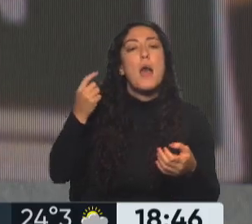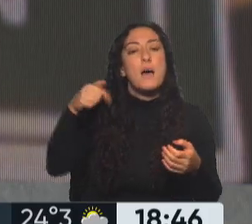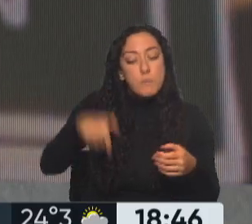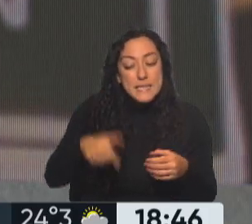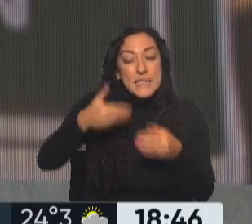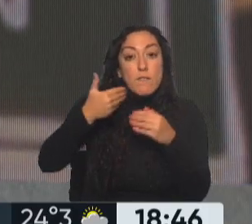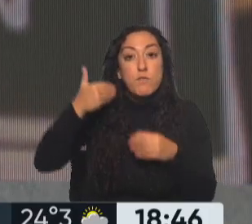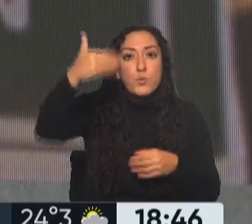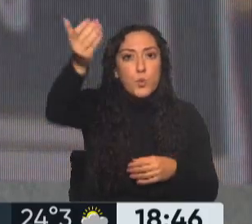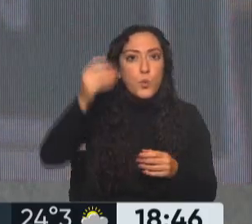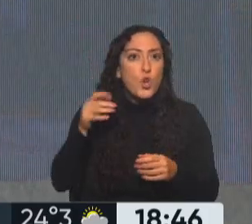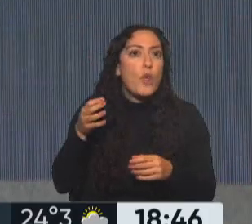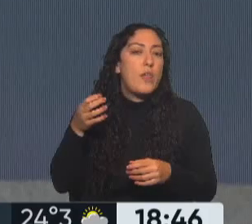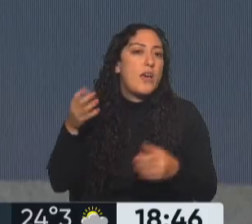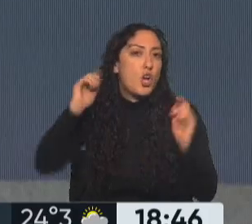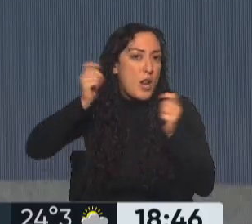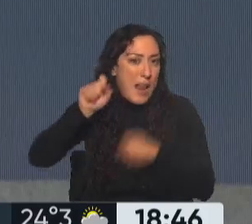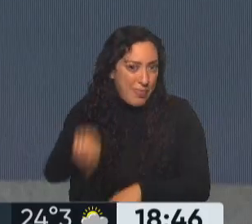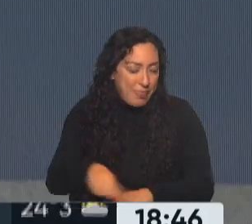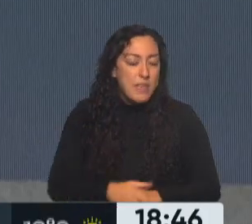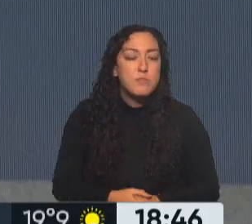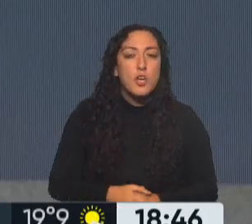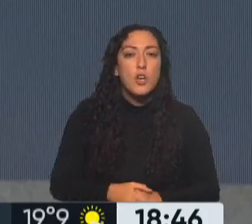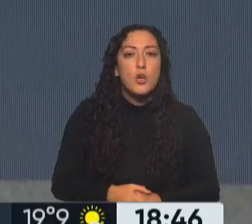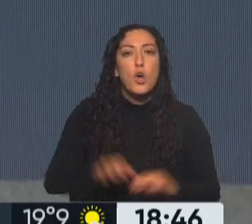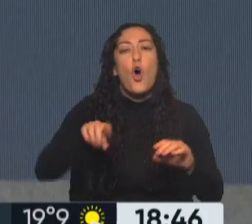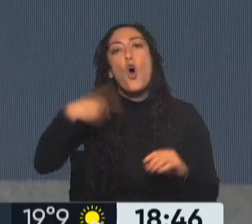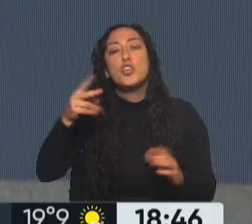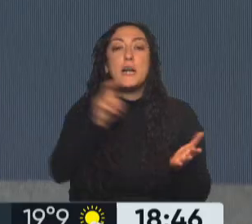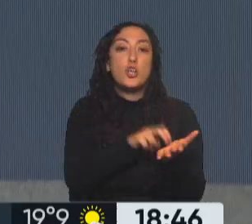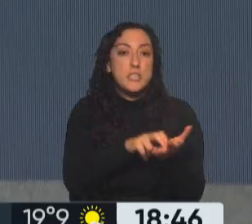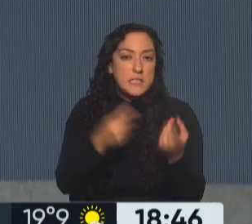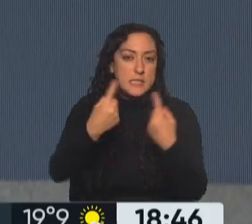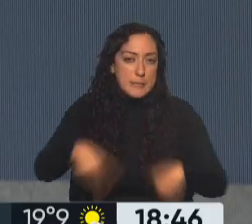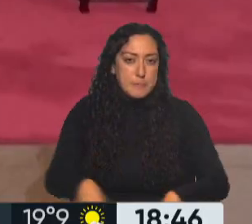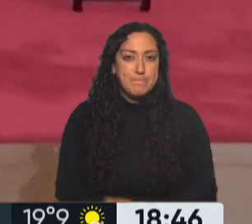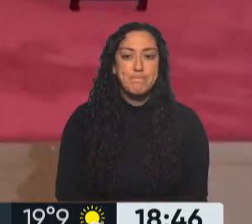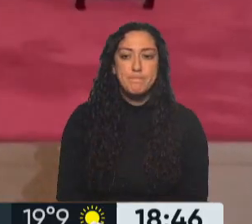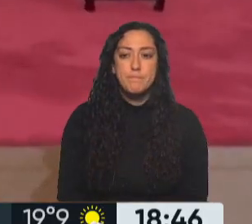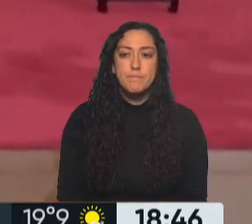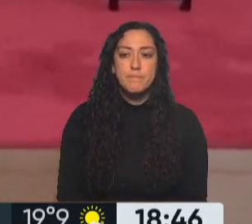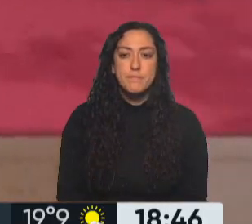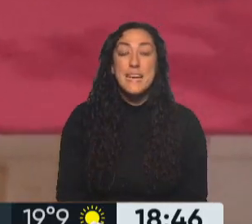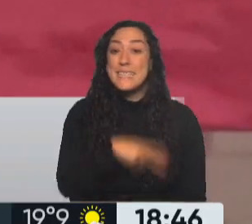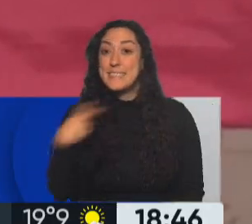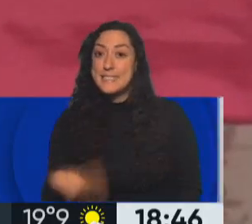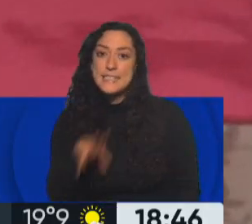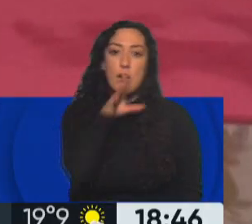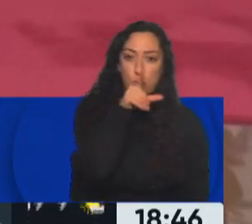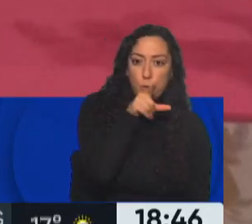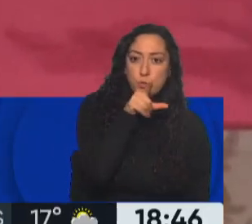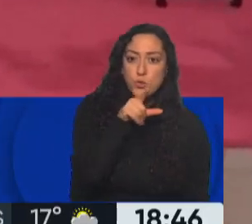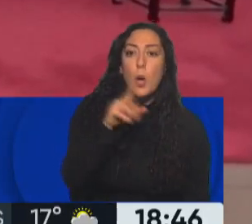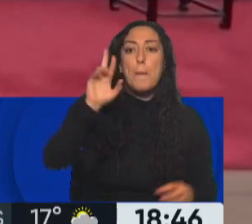presente, pero sobre todo el futuro de Groenlandia. Seguimos recorriendo el mundo, más noticias, aquí están. China y Rusia apoyan el